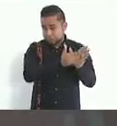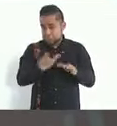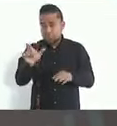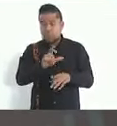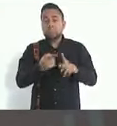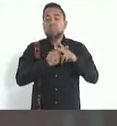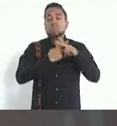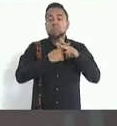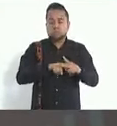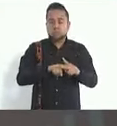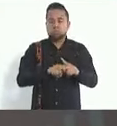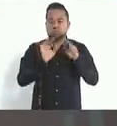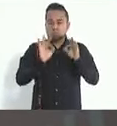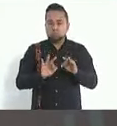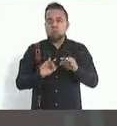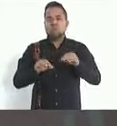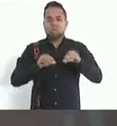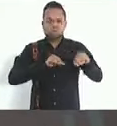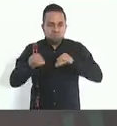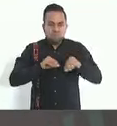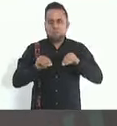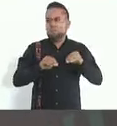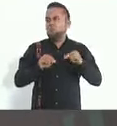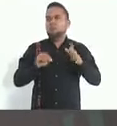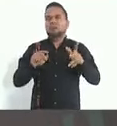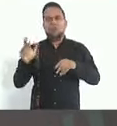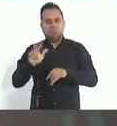Cuando comenzó el movimiento de Reforma,